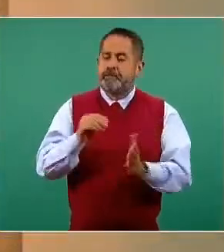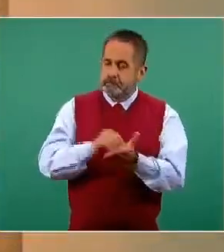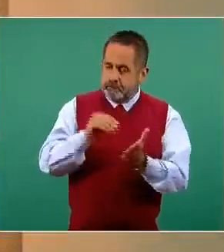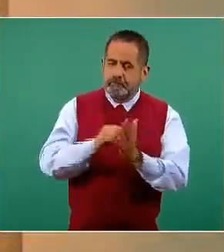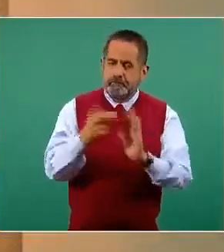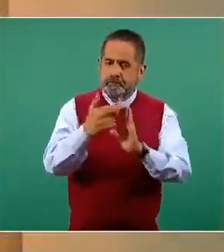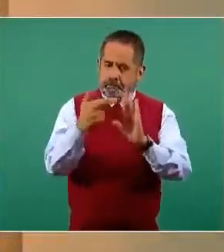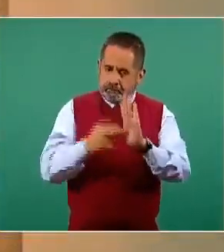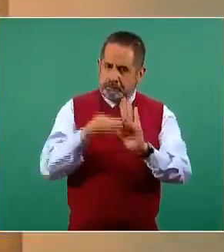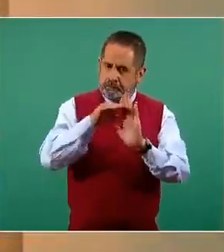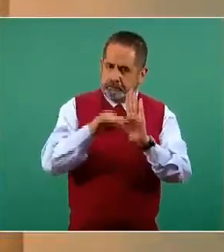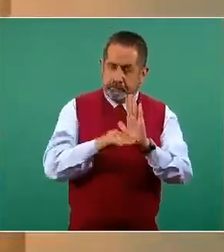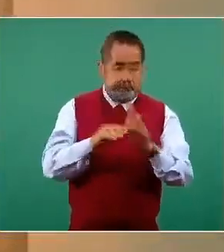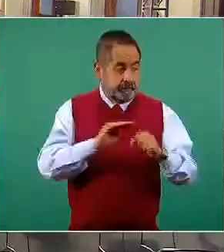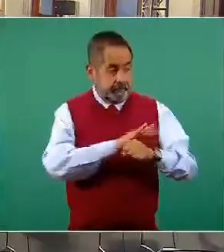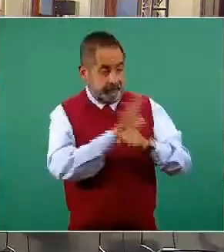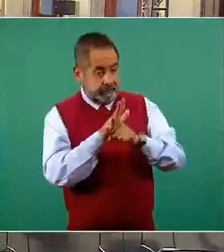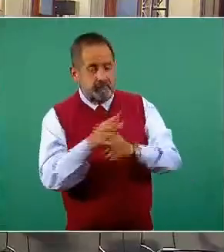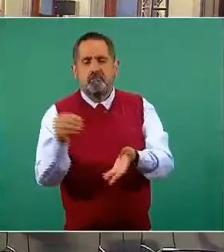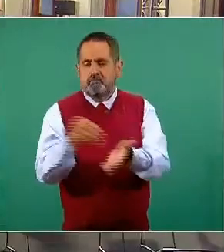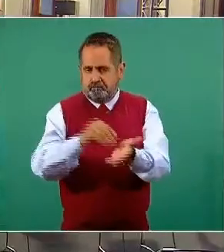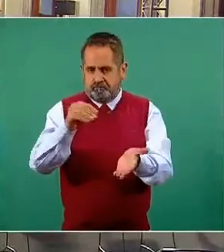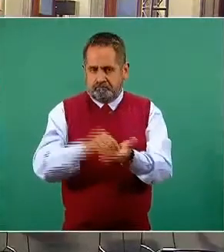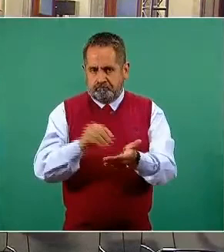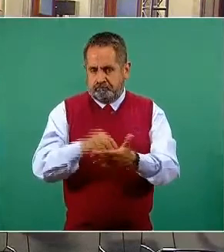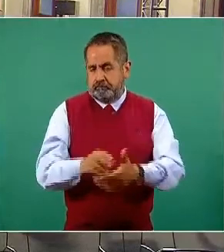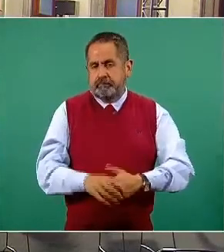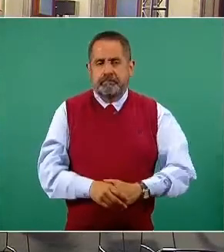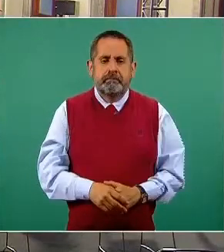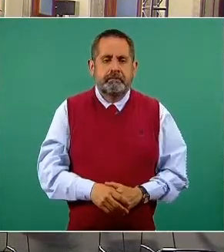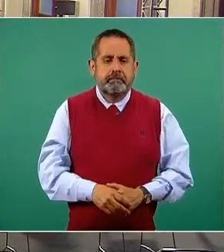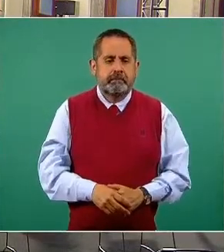favor, porque la pandemia no ha terminado.